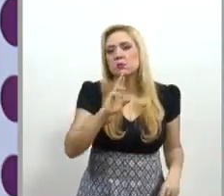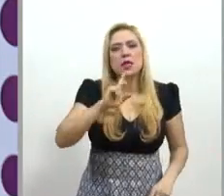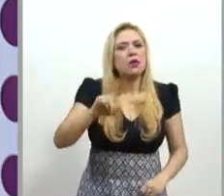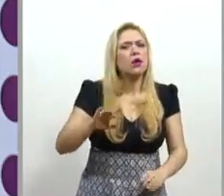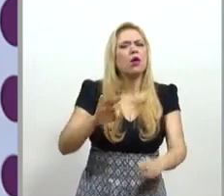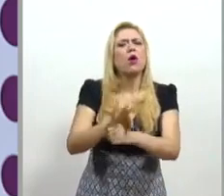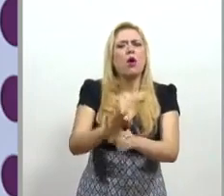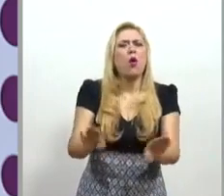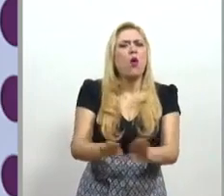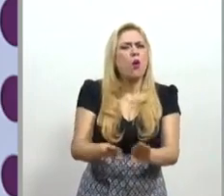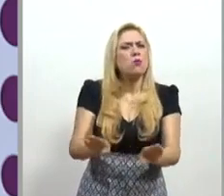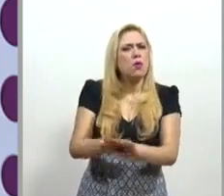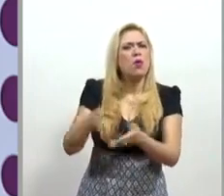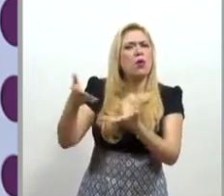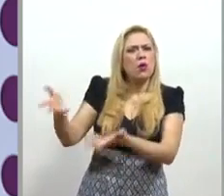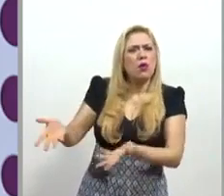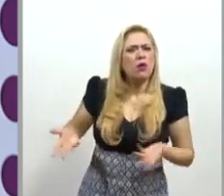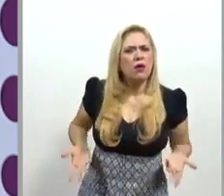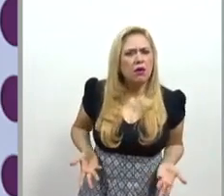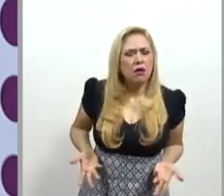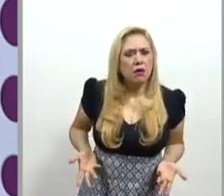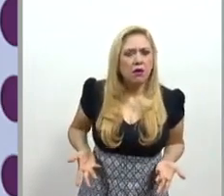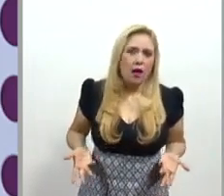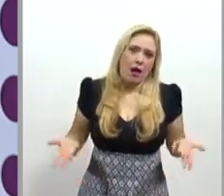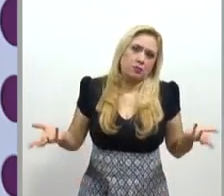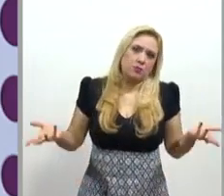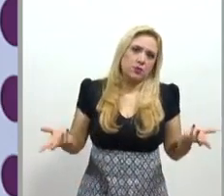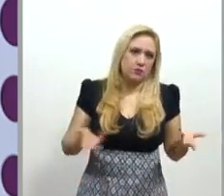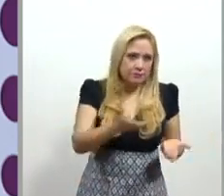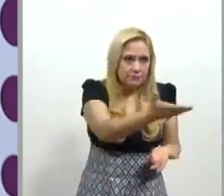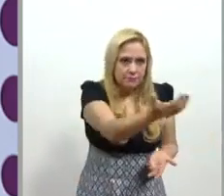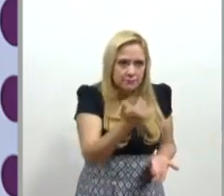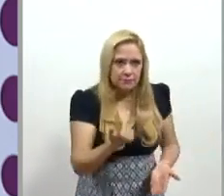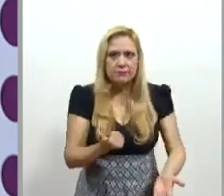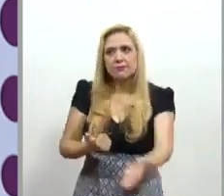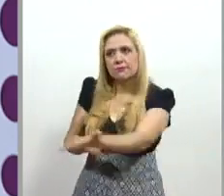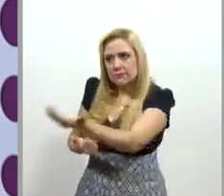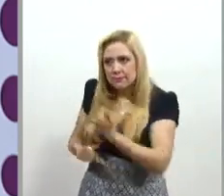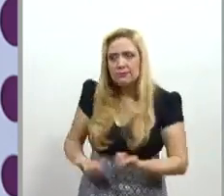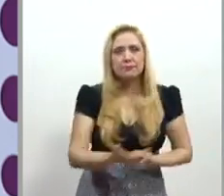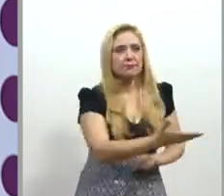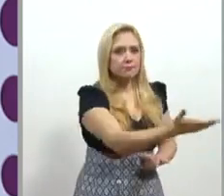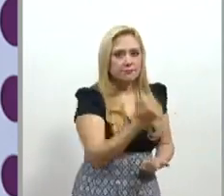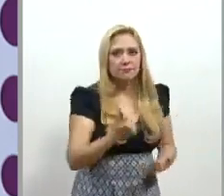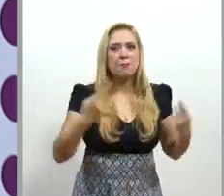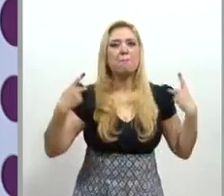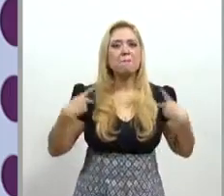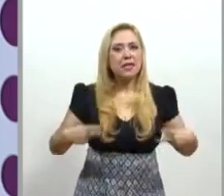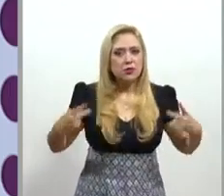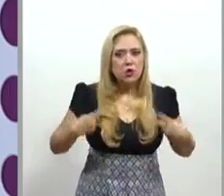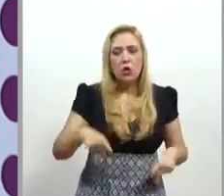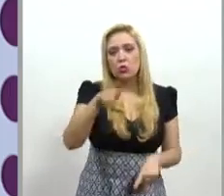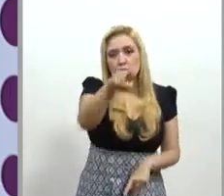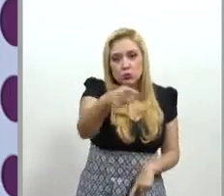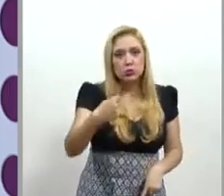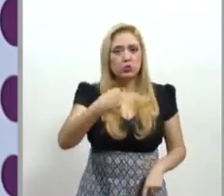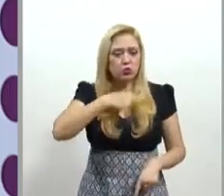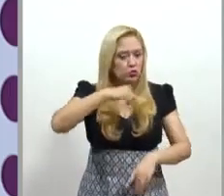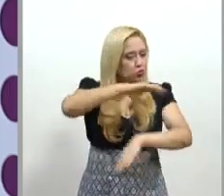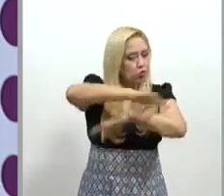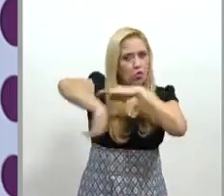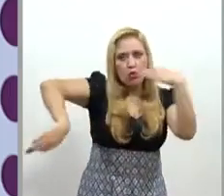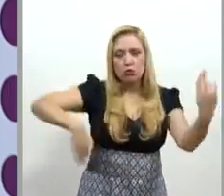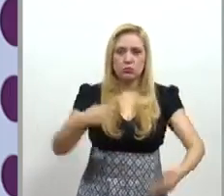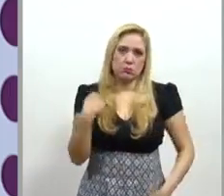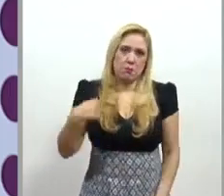medio natural o el medio ambiente es dando o generando la participación de las personas. Al final de cuentas, somos nosotros mismos los